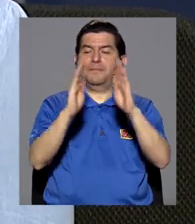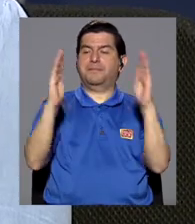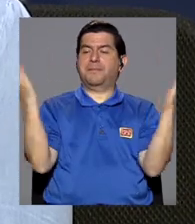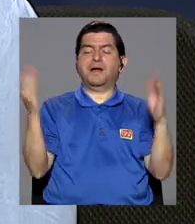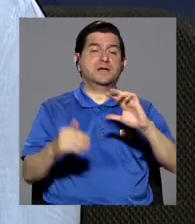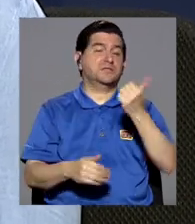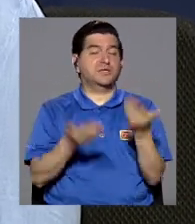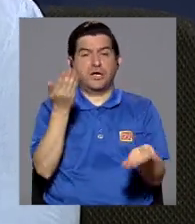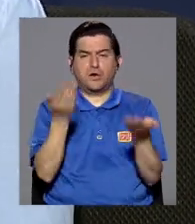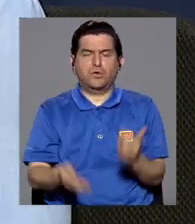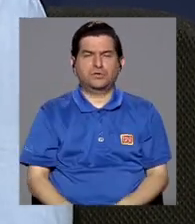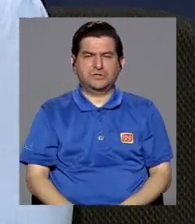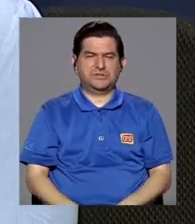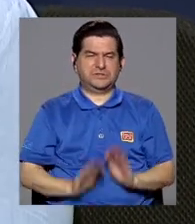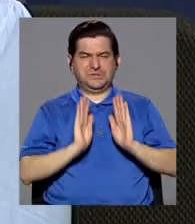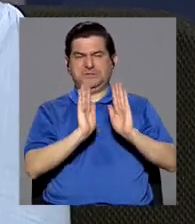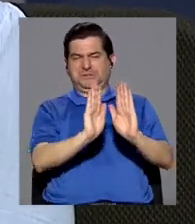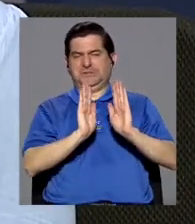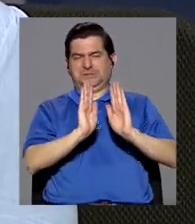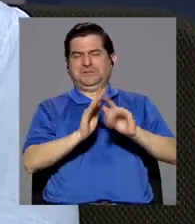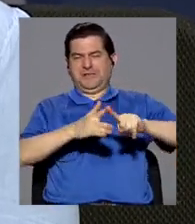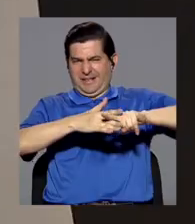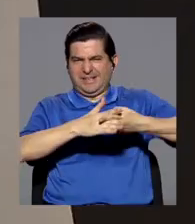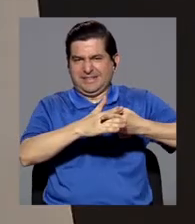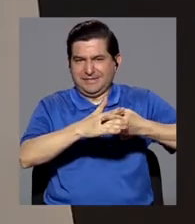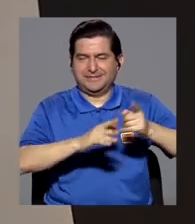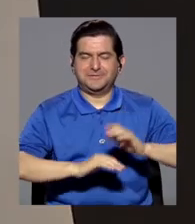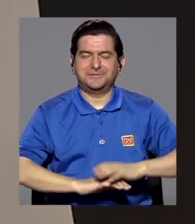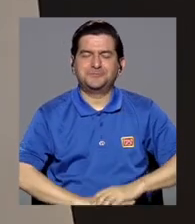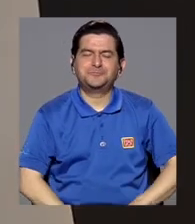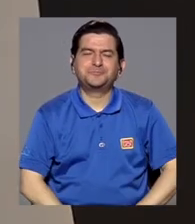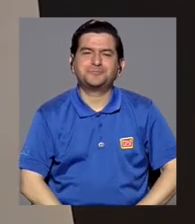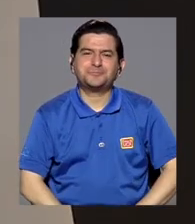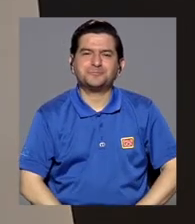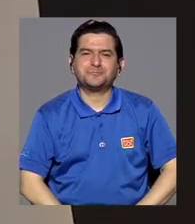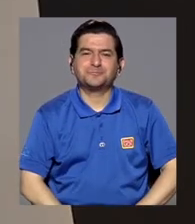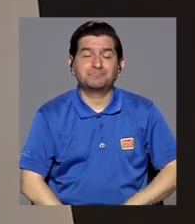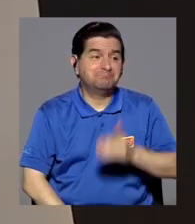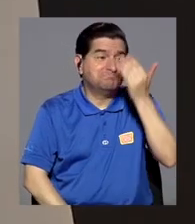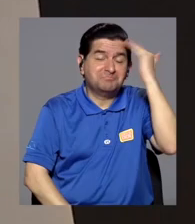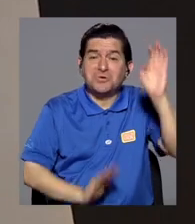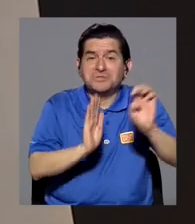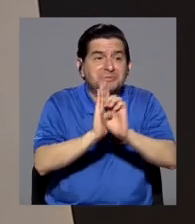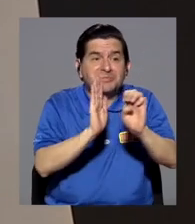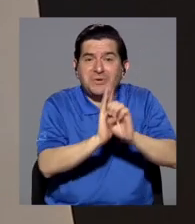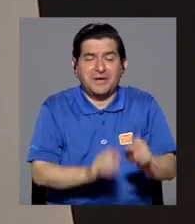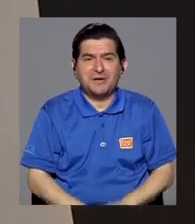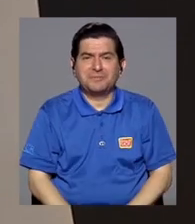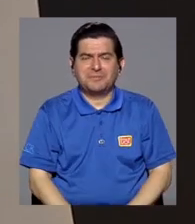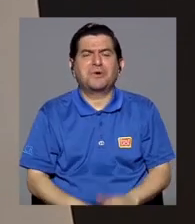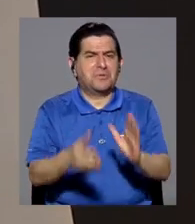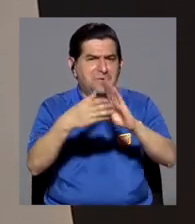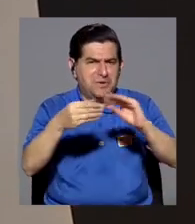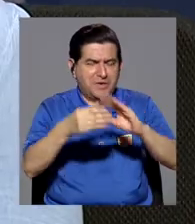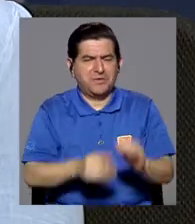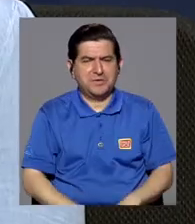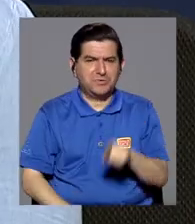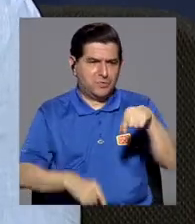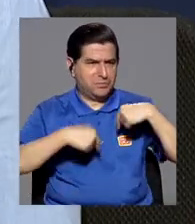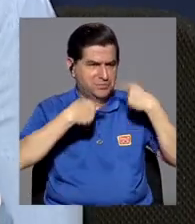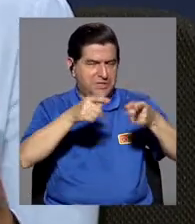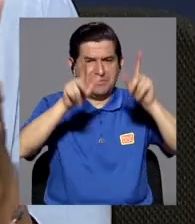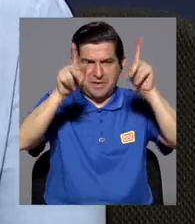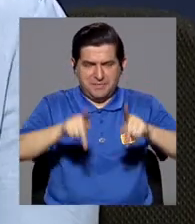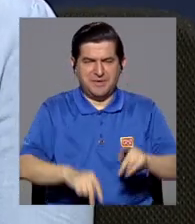en puede ser que haya algunas resistencias al principio entonces no sé por ejemplo se me ocurre contarte llegadas